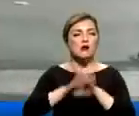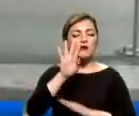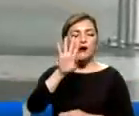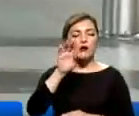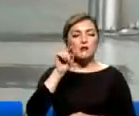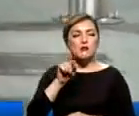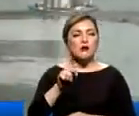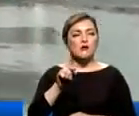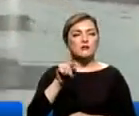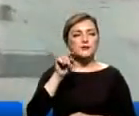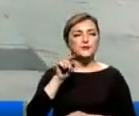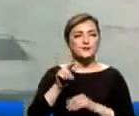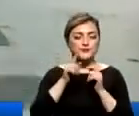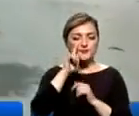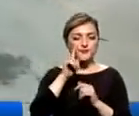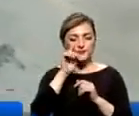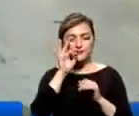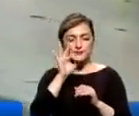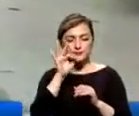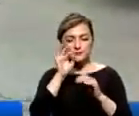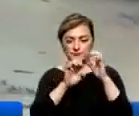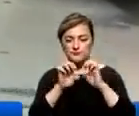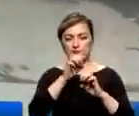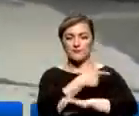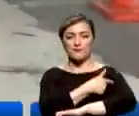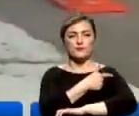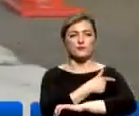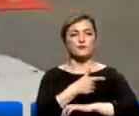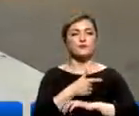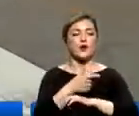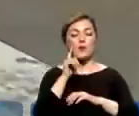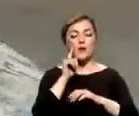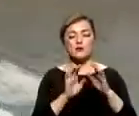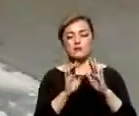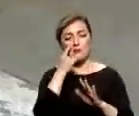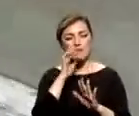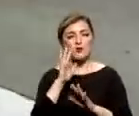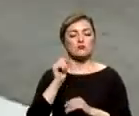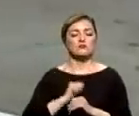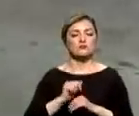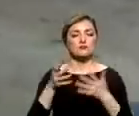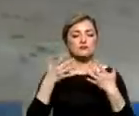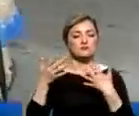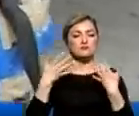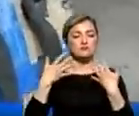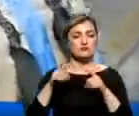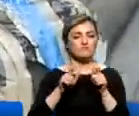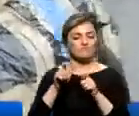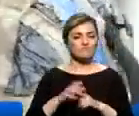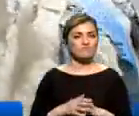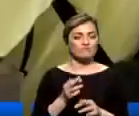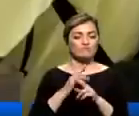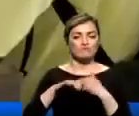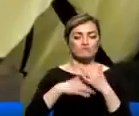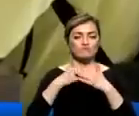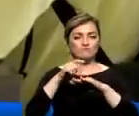de 400 pruebas a viajeros. En el aeropuerto José Joaquín de Olmedo de Guayaquil, hasta ahora todos los resultados han sido